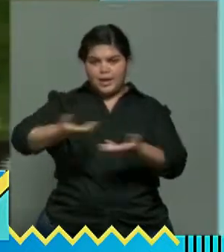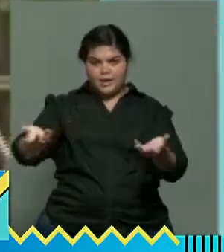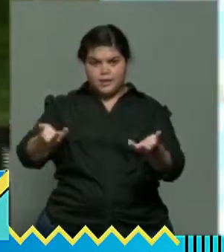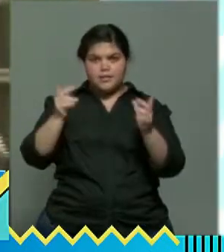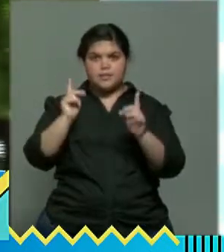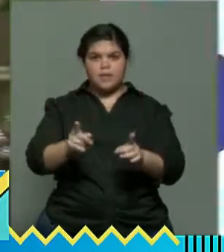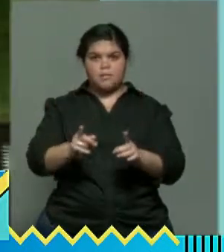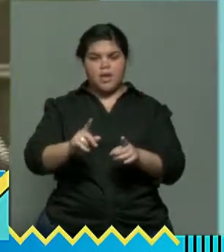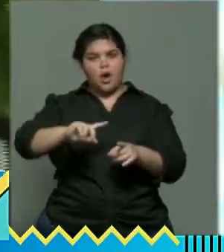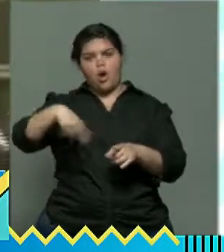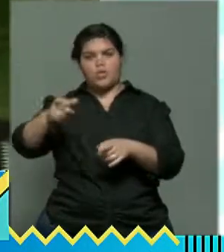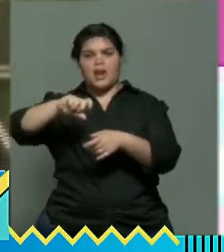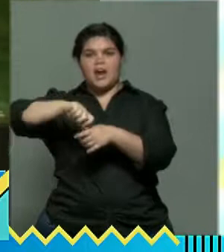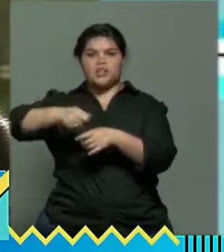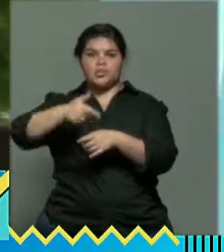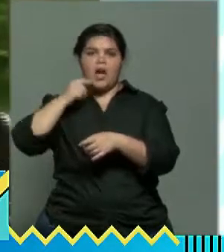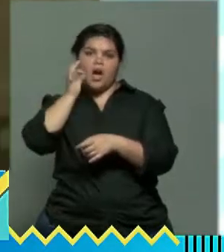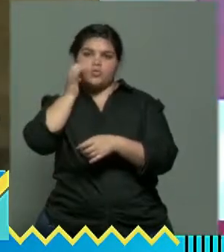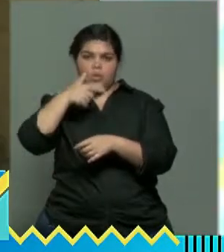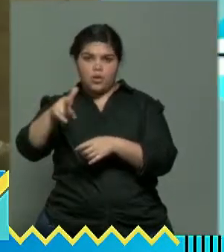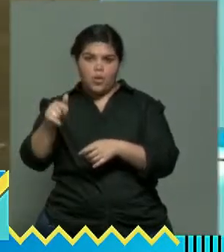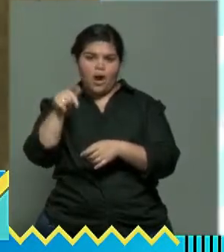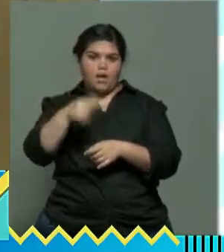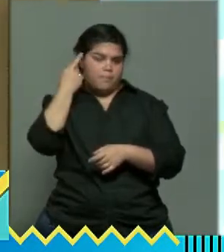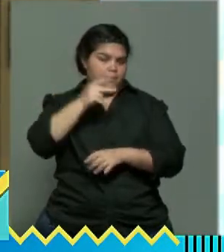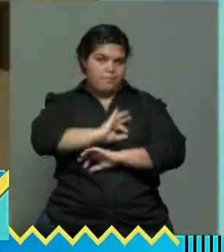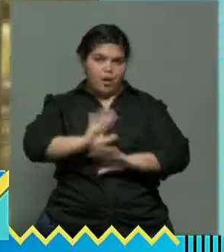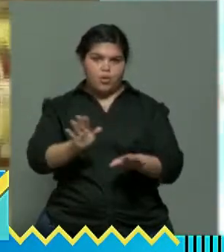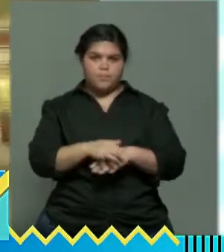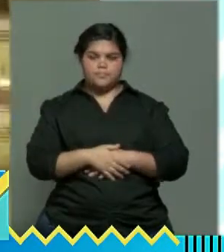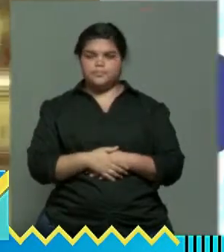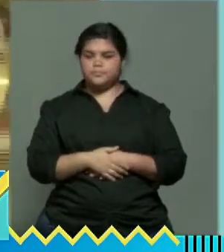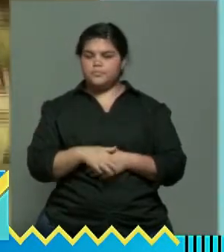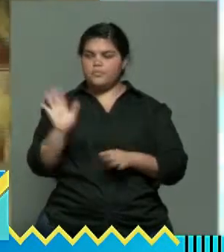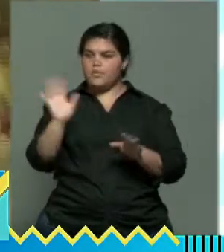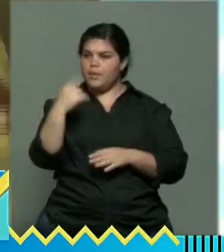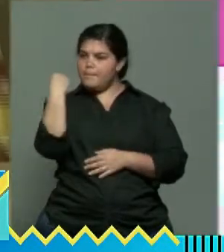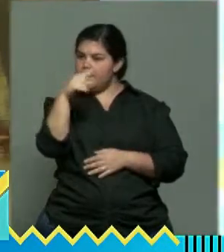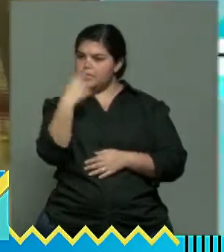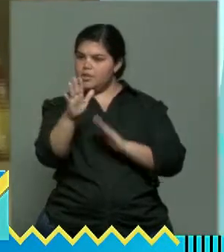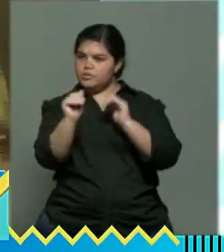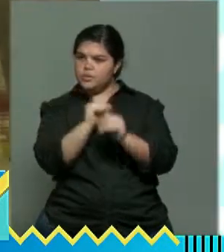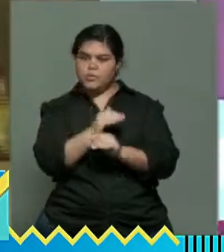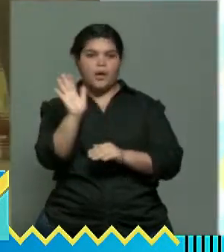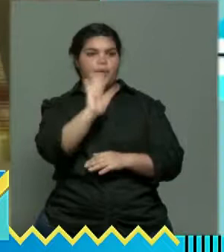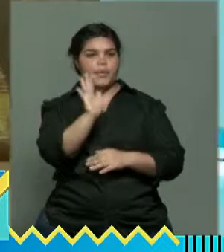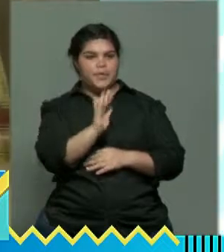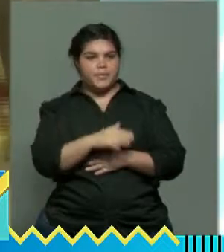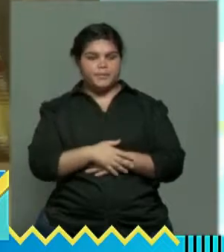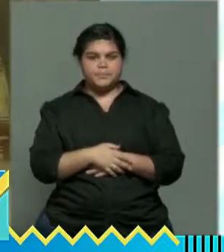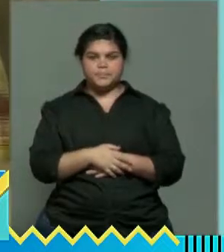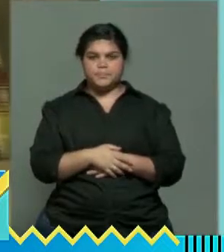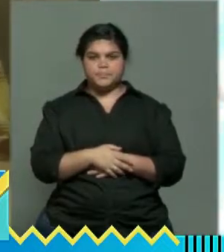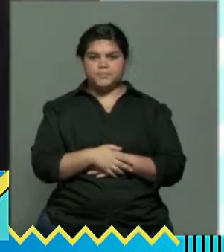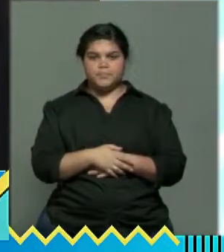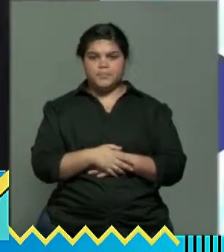las gaseosas light. Graciela, ¿cómo estás? Marcelo Sastre te saluda. Hola Marcelo, ¿qué tal? Bien, quería, más allá